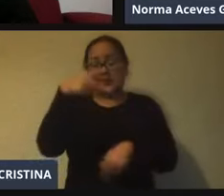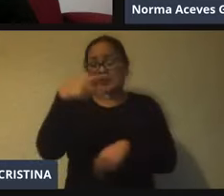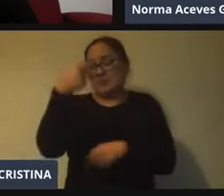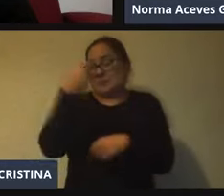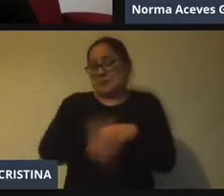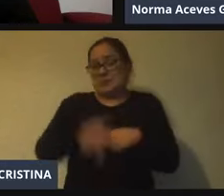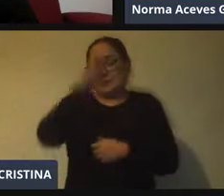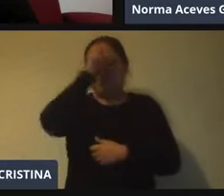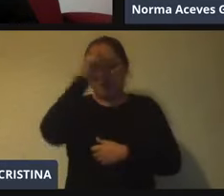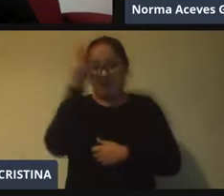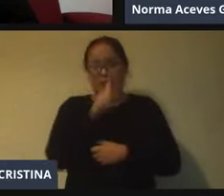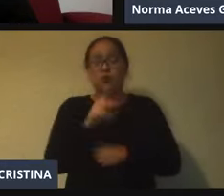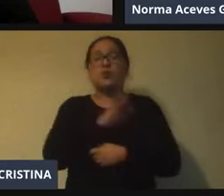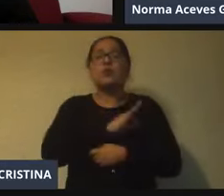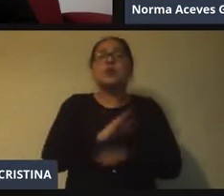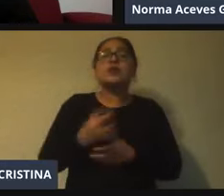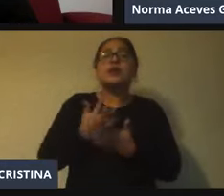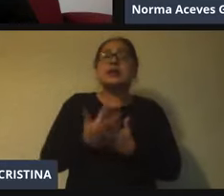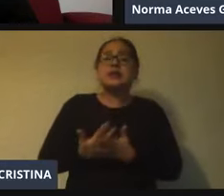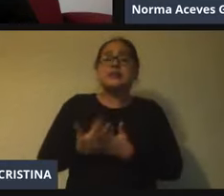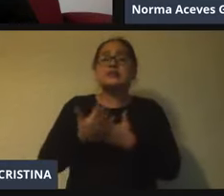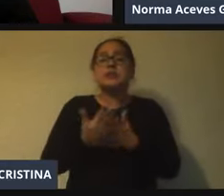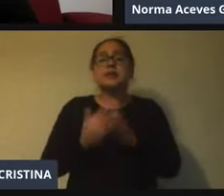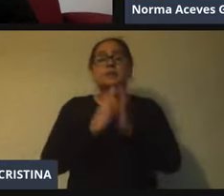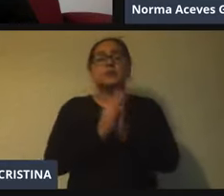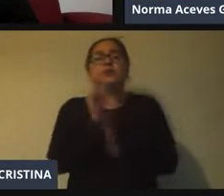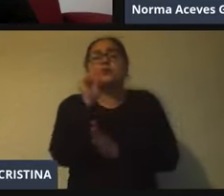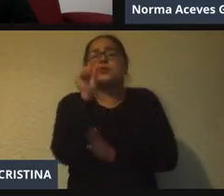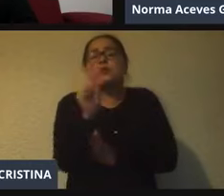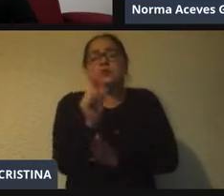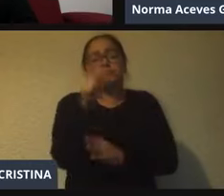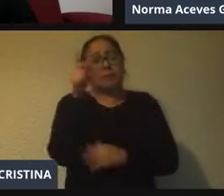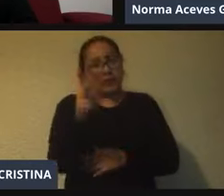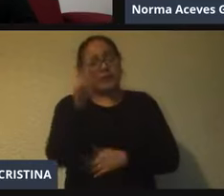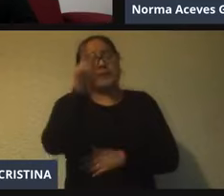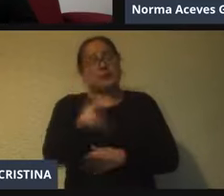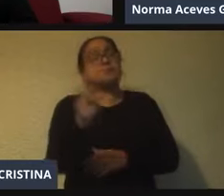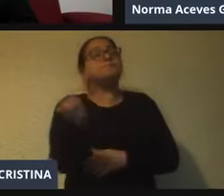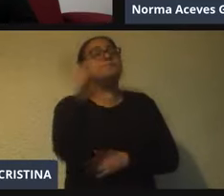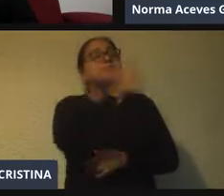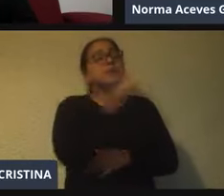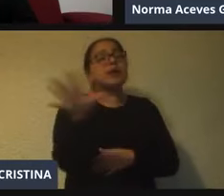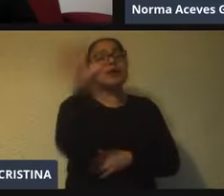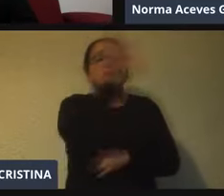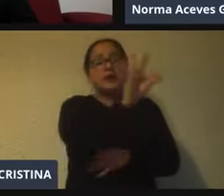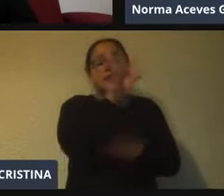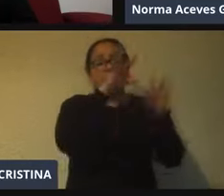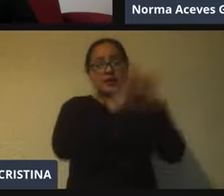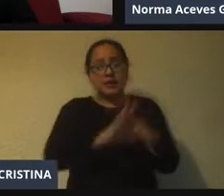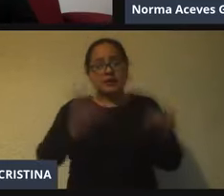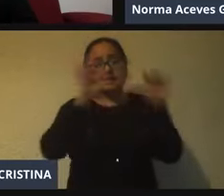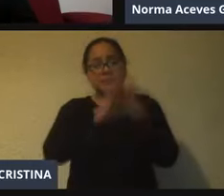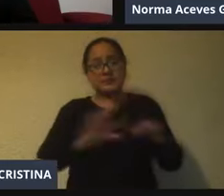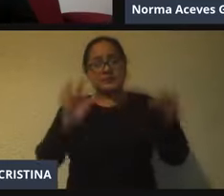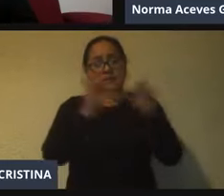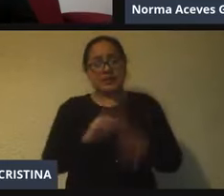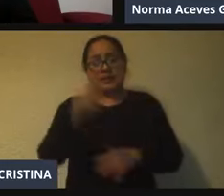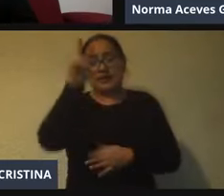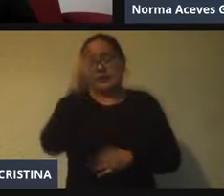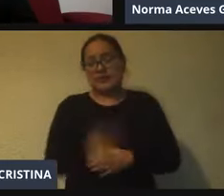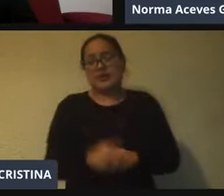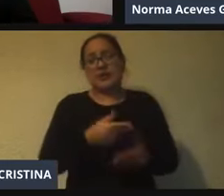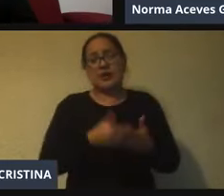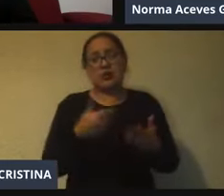más, explicarle la gravedad del asunto. De verdad es que sí estamos en un escenario muy complicado y